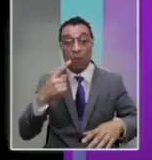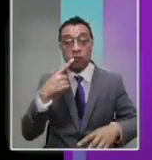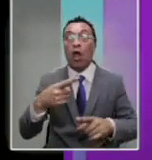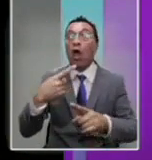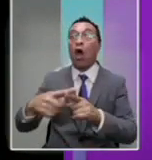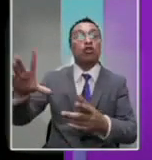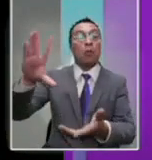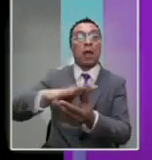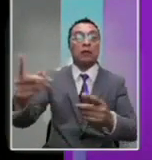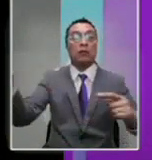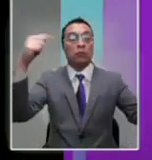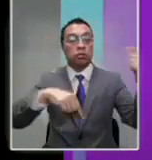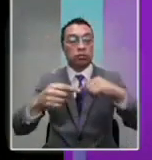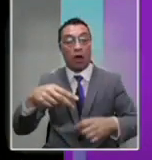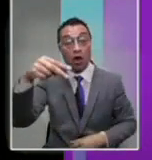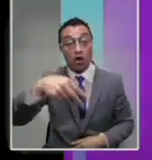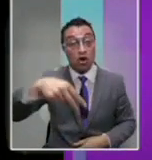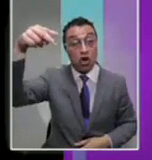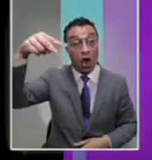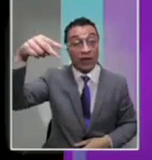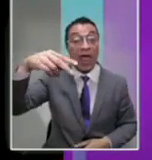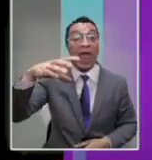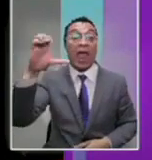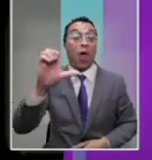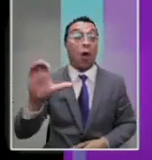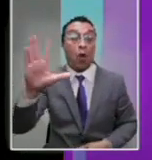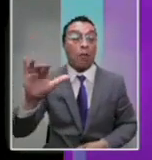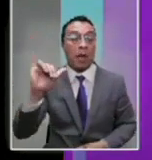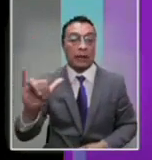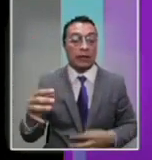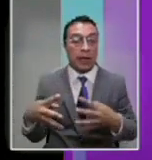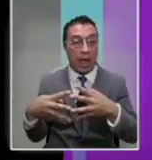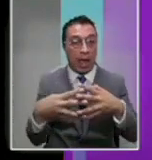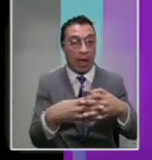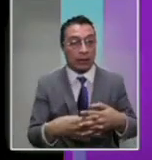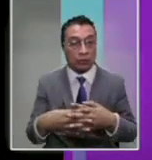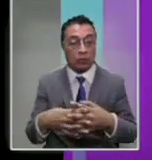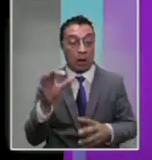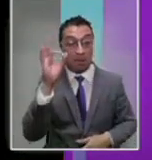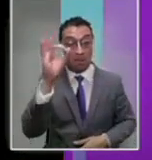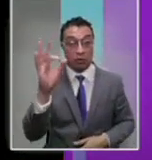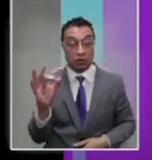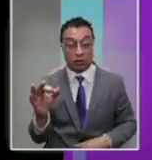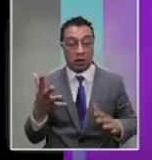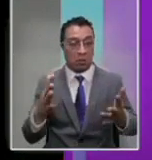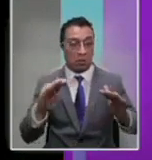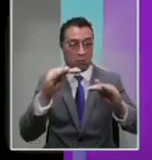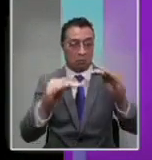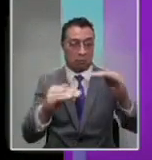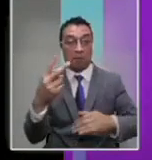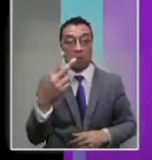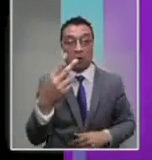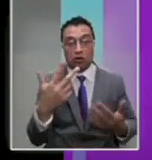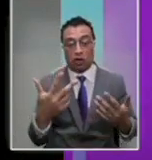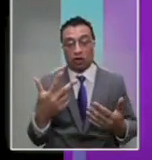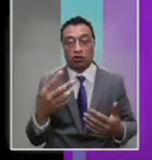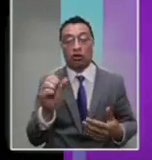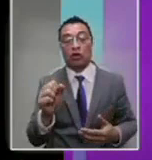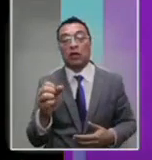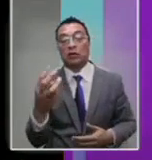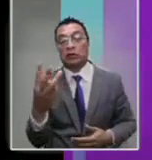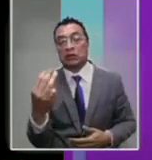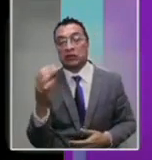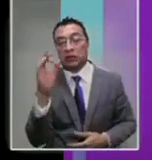puede ser inmigrante. En el norte de Europa y en Estados Unidos, los porcentajes oscilan entre